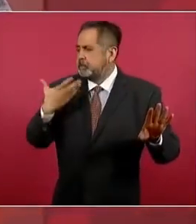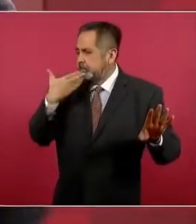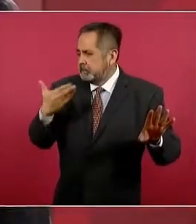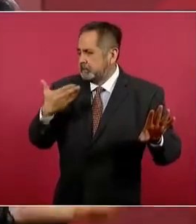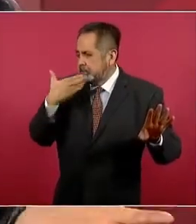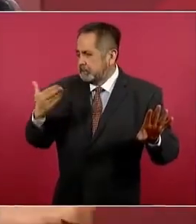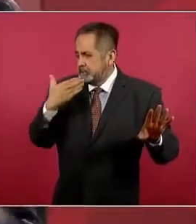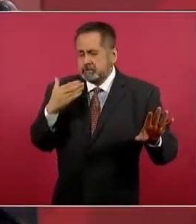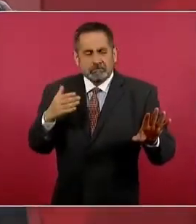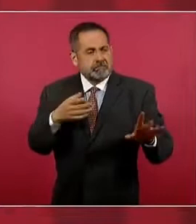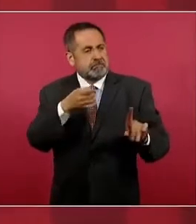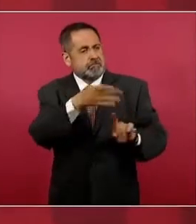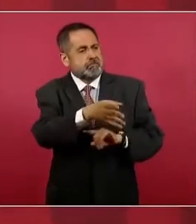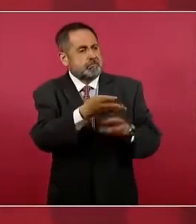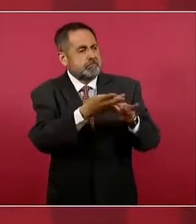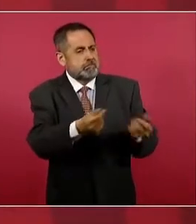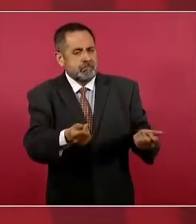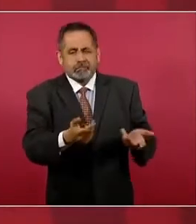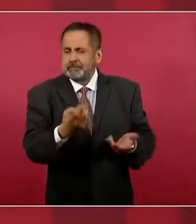son concepciones